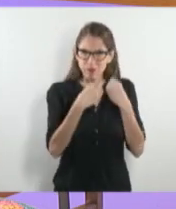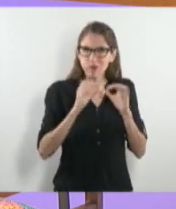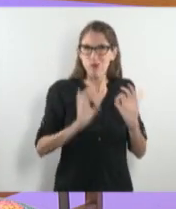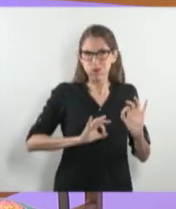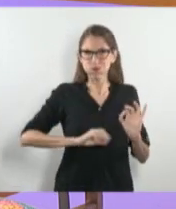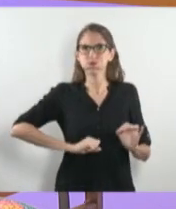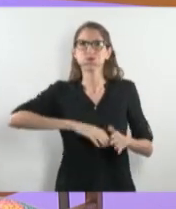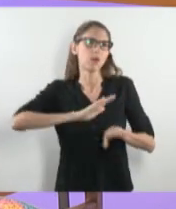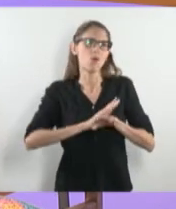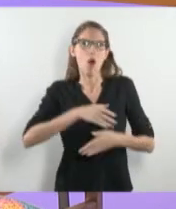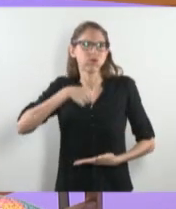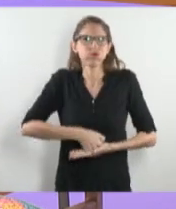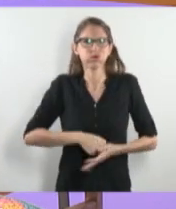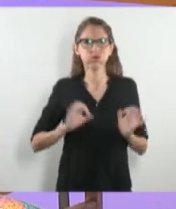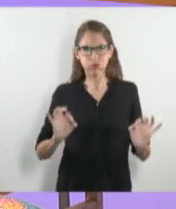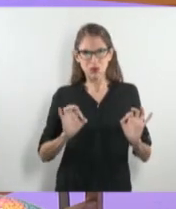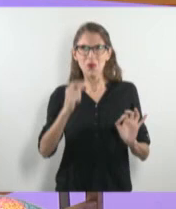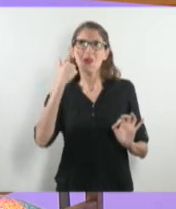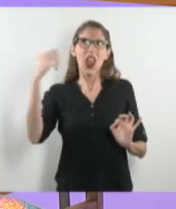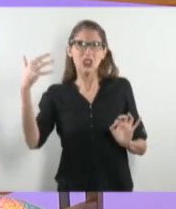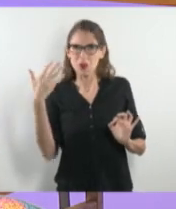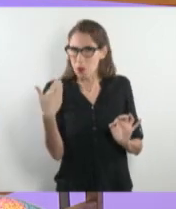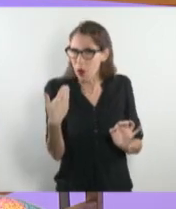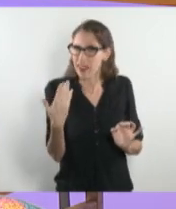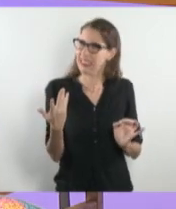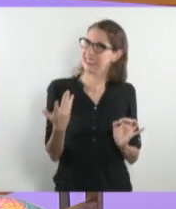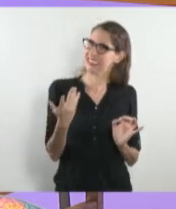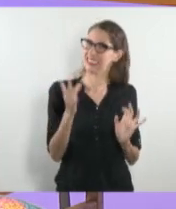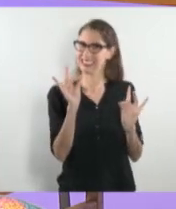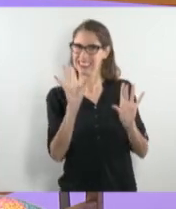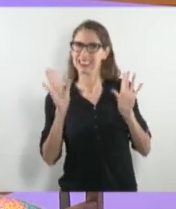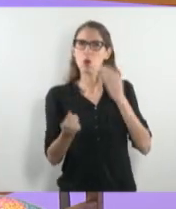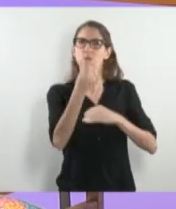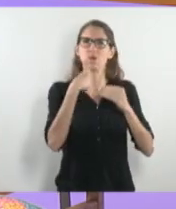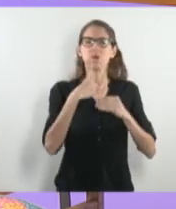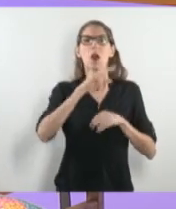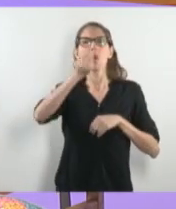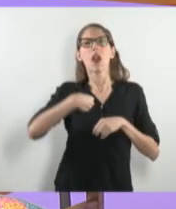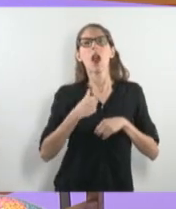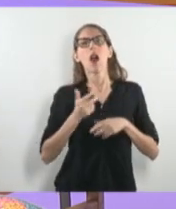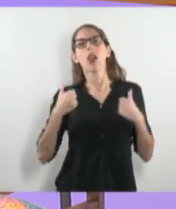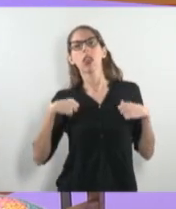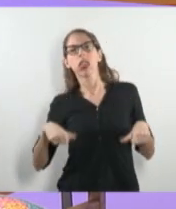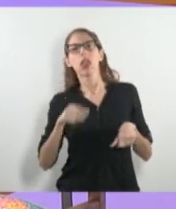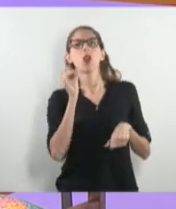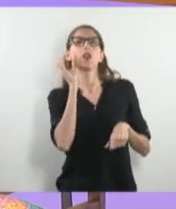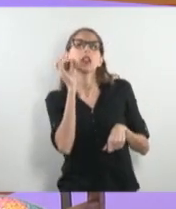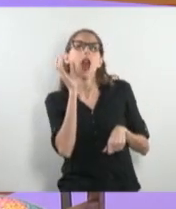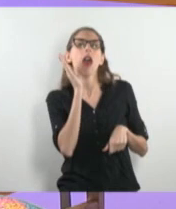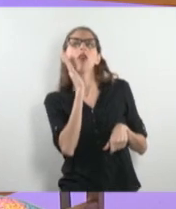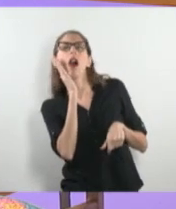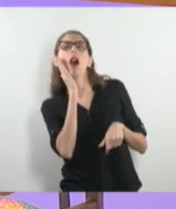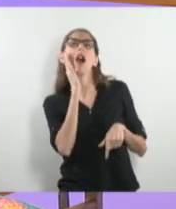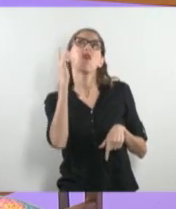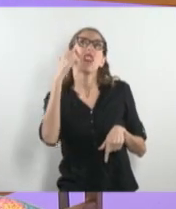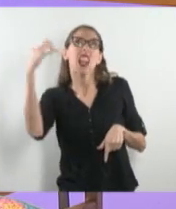pregunta. Parecería que no, ¿sí? Porque es como que la modorra de la siesta te tira ahí. Y bueno, imagínense que